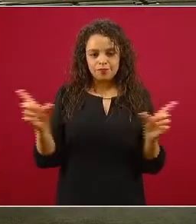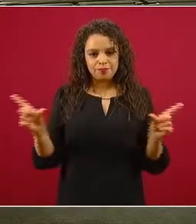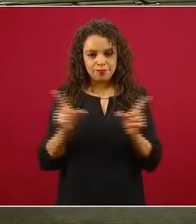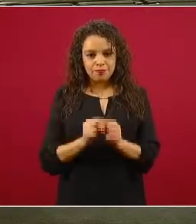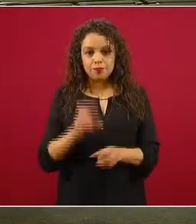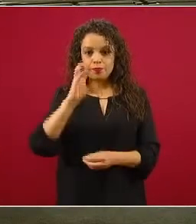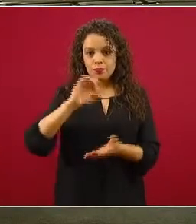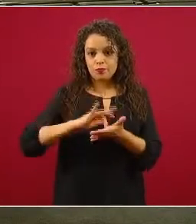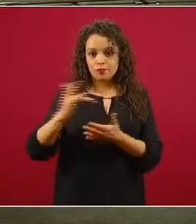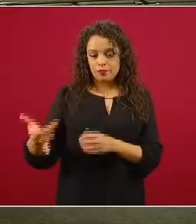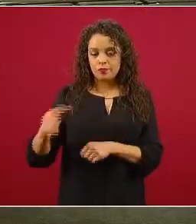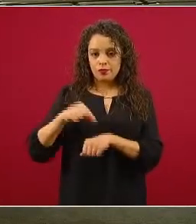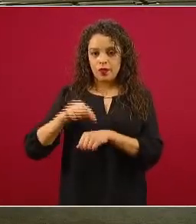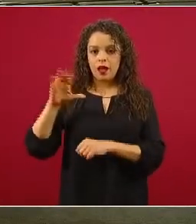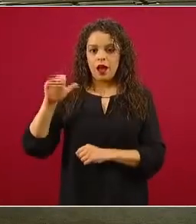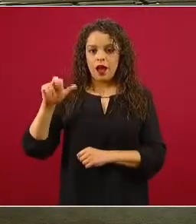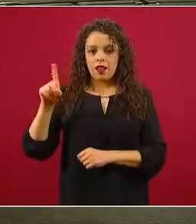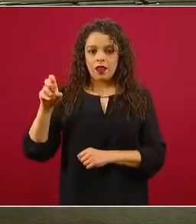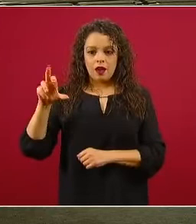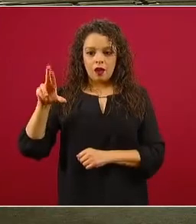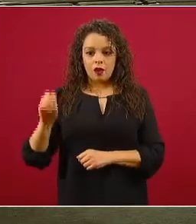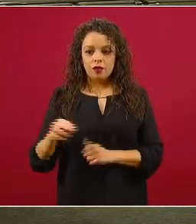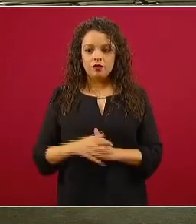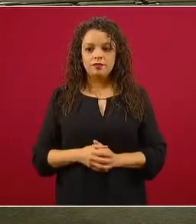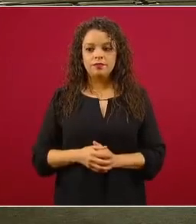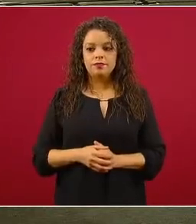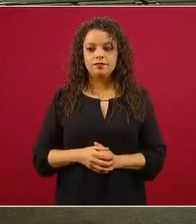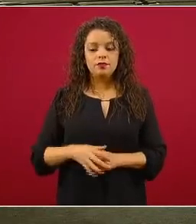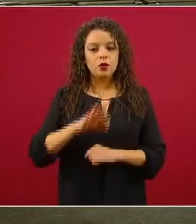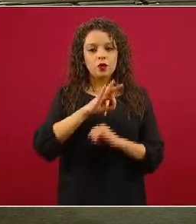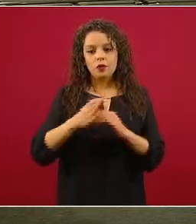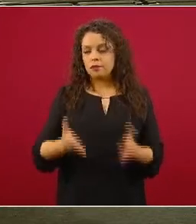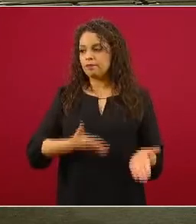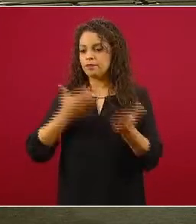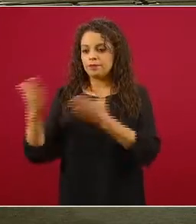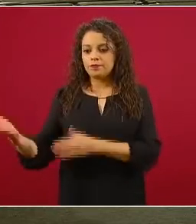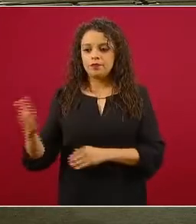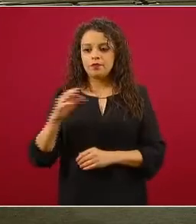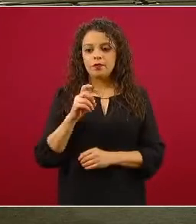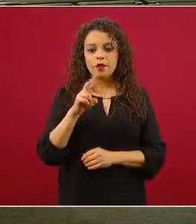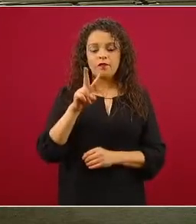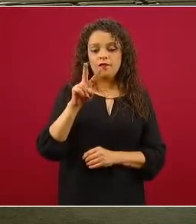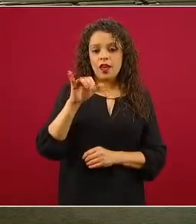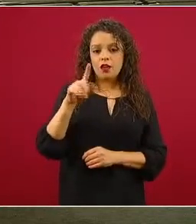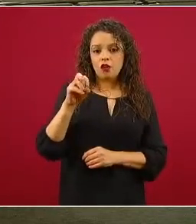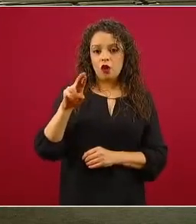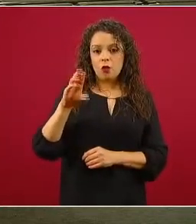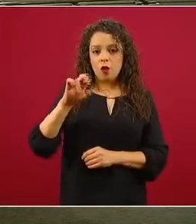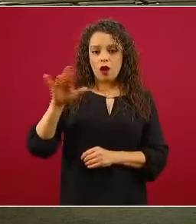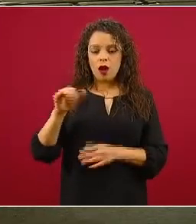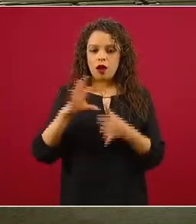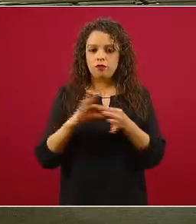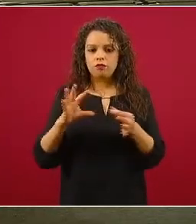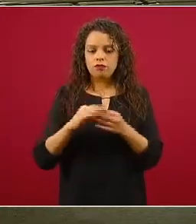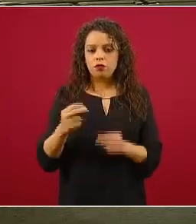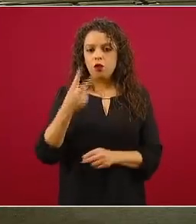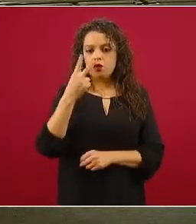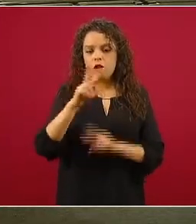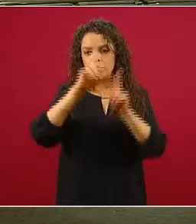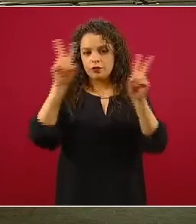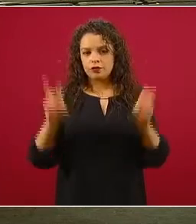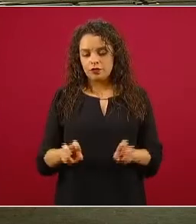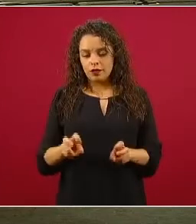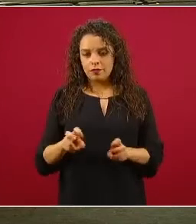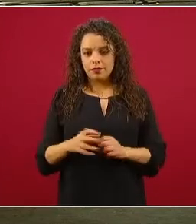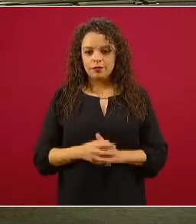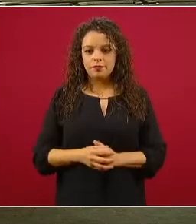Calderón Alipi. Finalmente, pero no menos importante, le pedimos al doctor Víctor Borja si nos comenta sobre los dos temas de interés. Sí. Doctor,